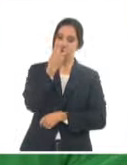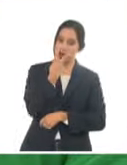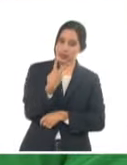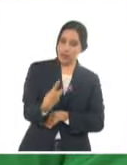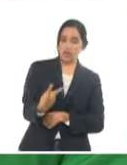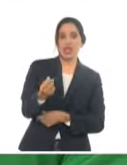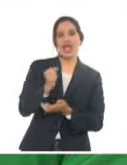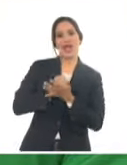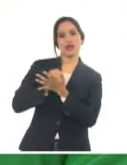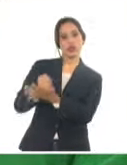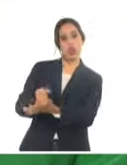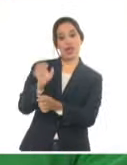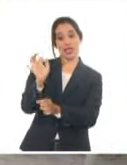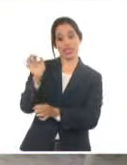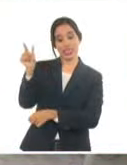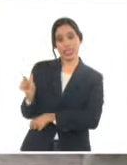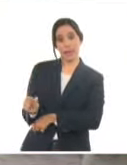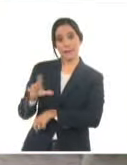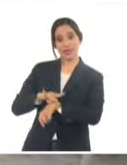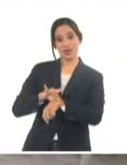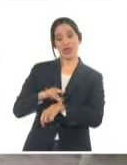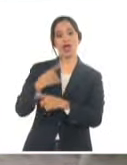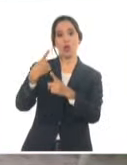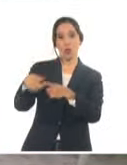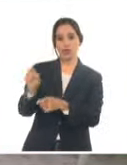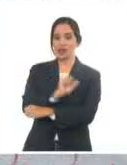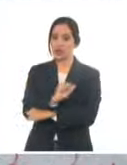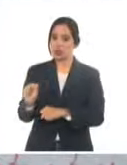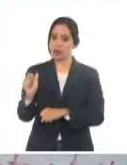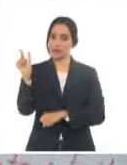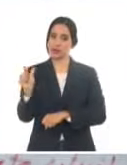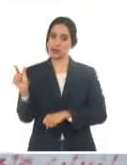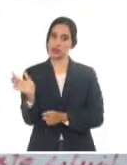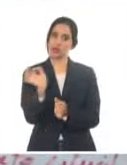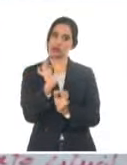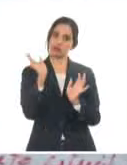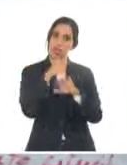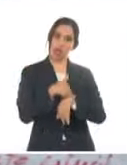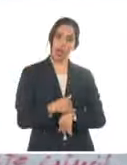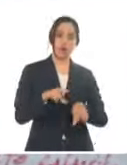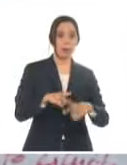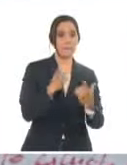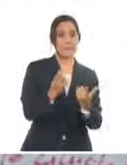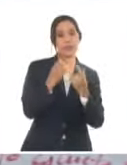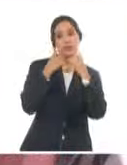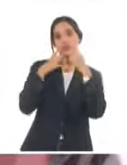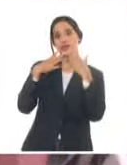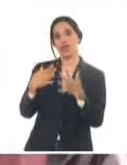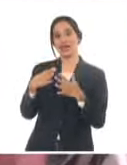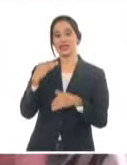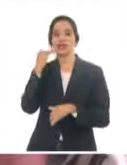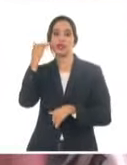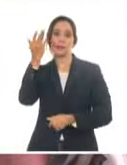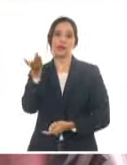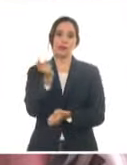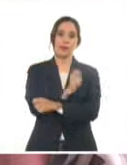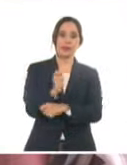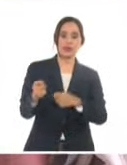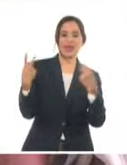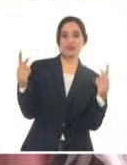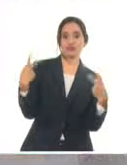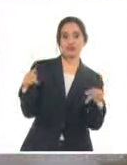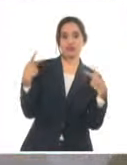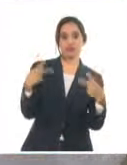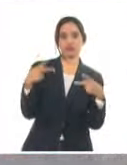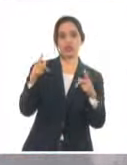logrado cumplir con el tratamiento lo haga. La provincia de Las Tunas acoge esta oportunidad de capacitación y entrenamiento a profesionales,